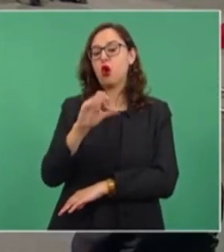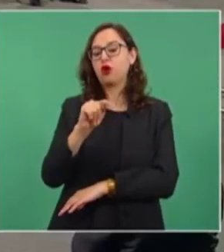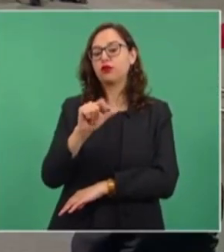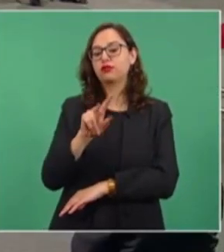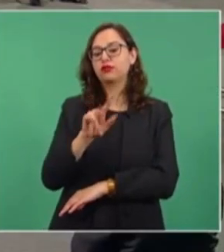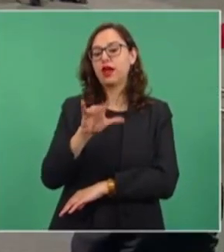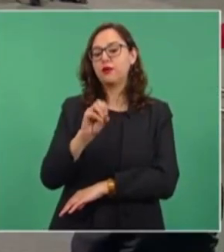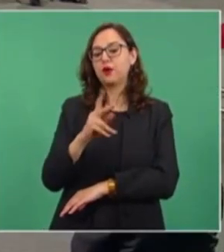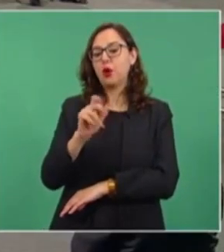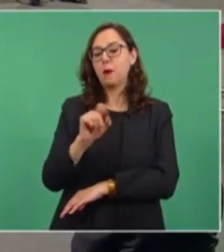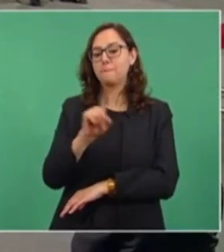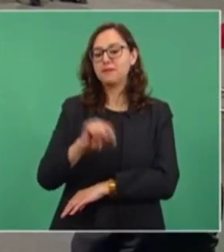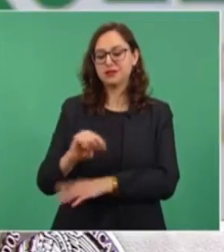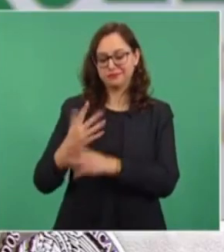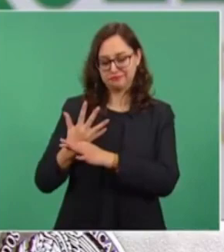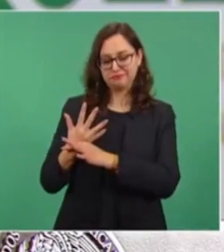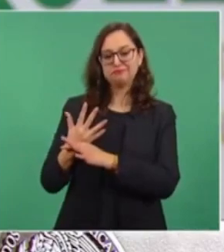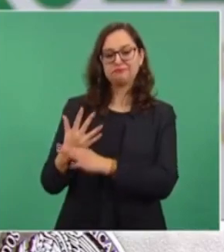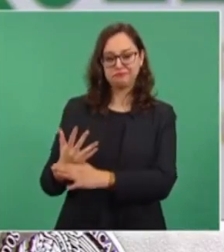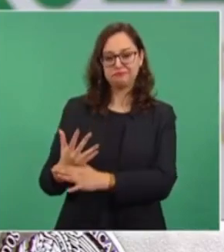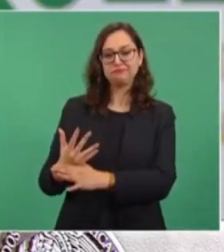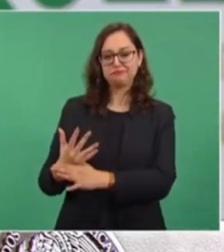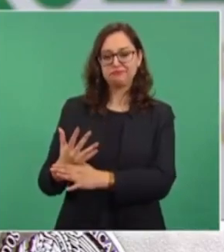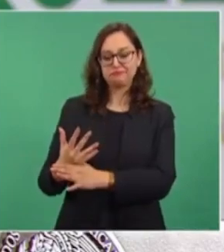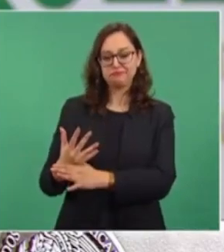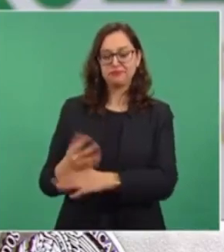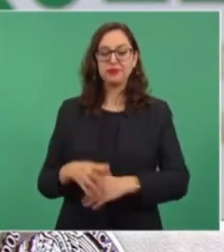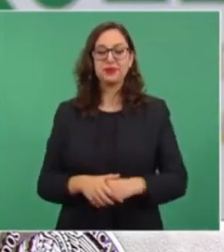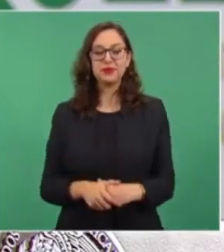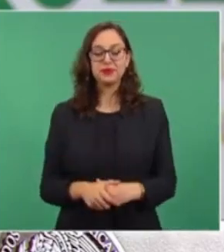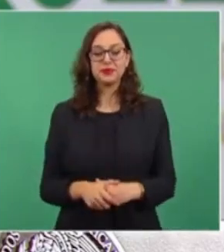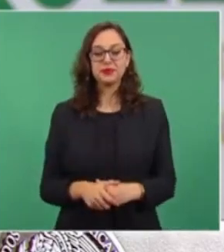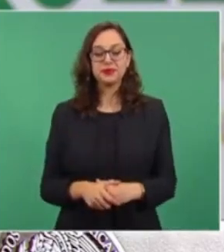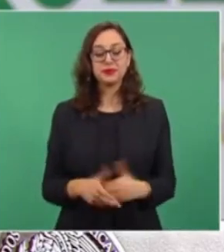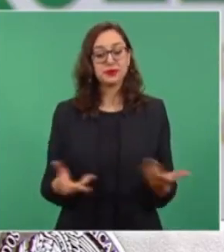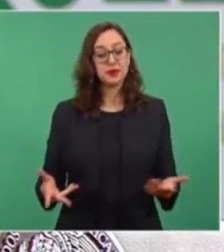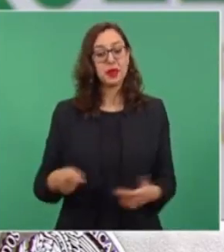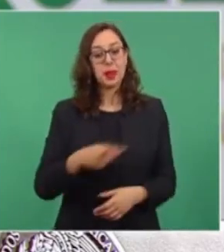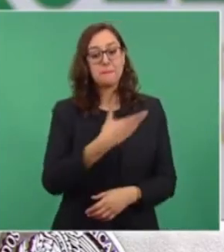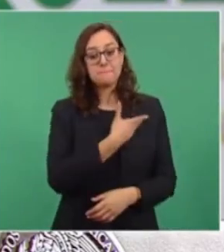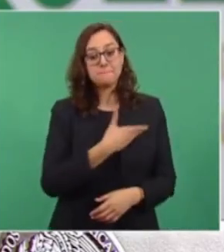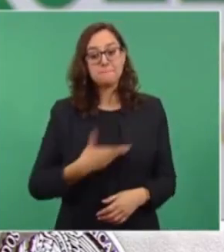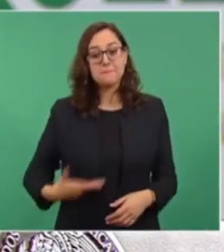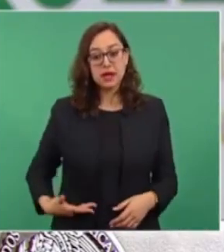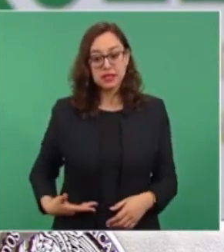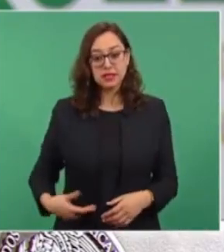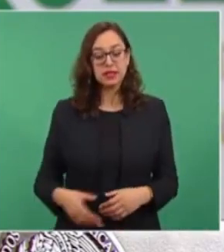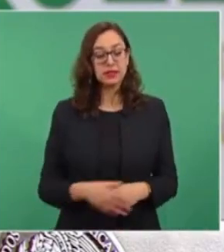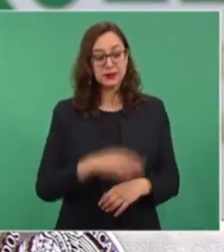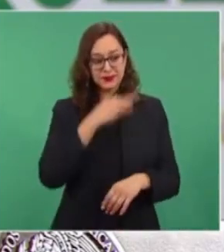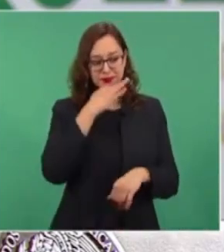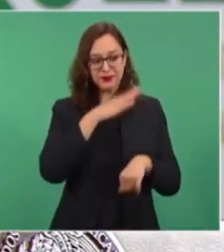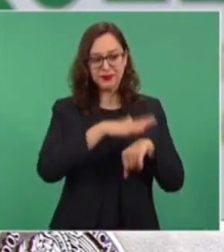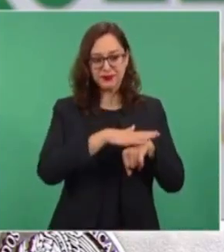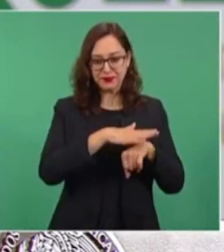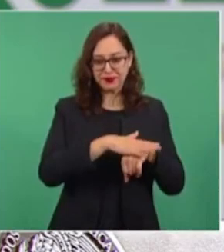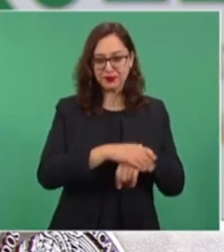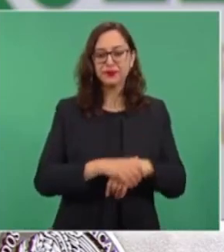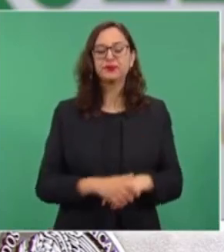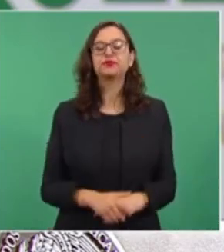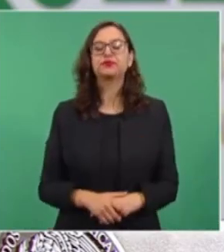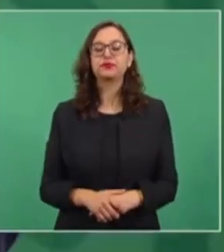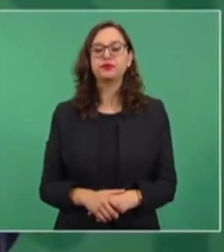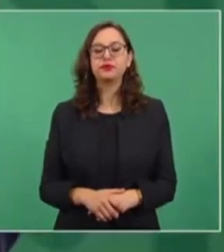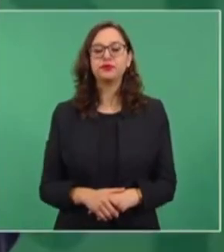es el testigo insobornable de la historia. Señor presidente, hoy el Gobierno de la